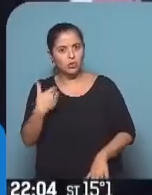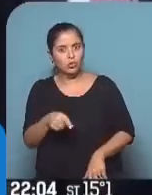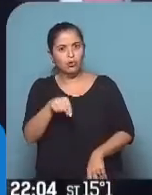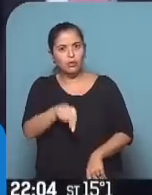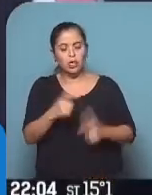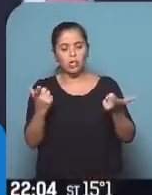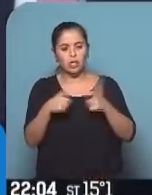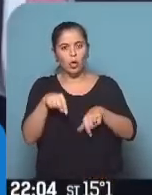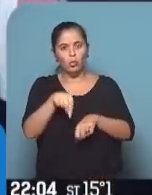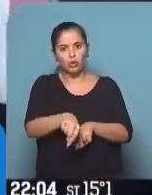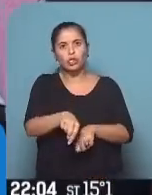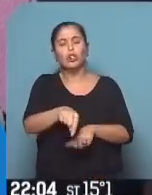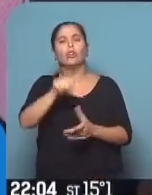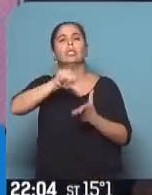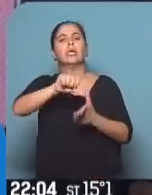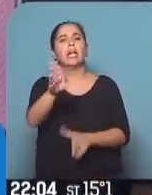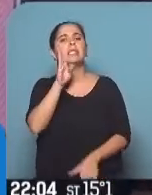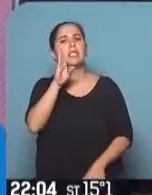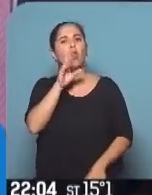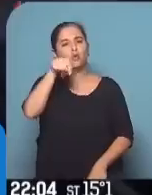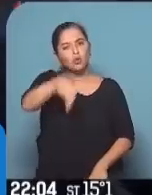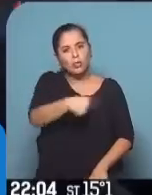es considerada definitoria.